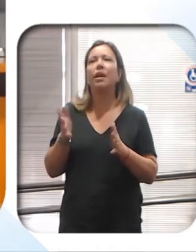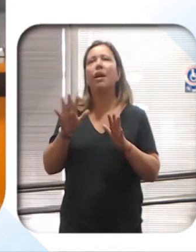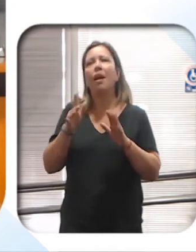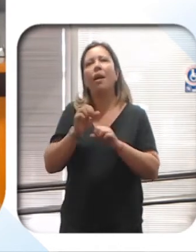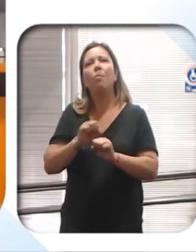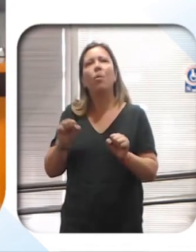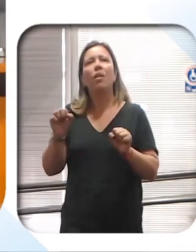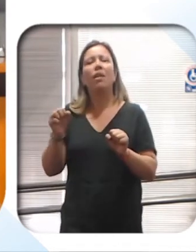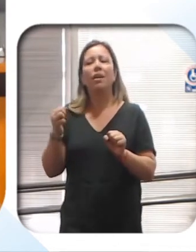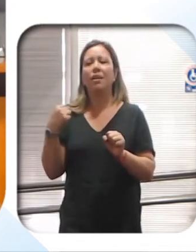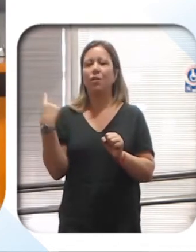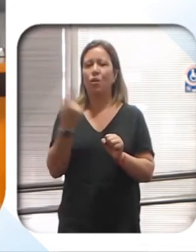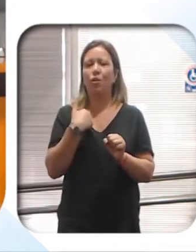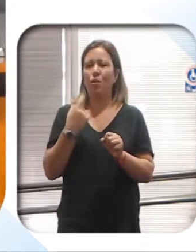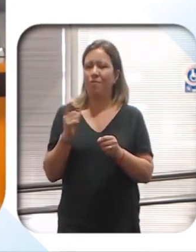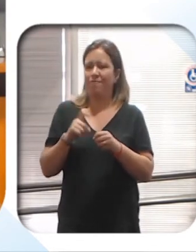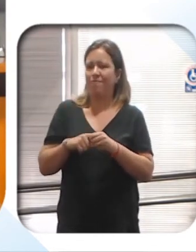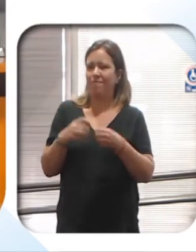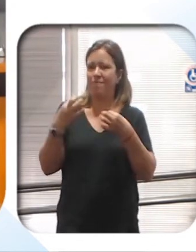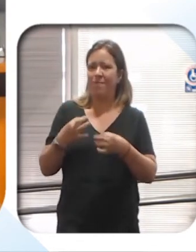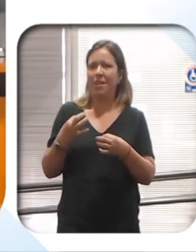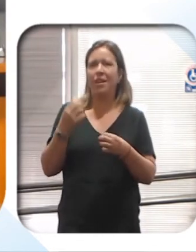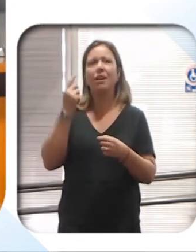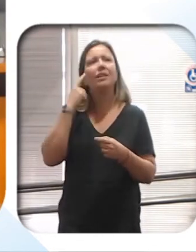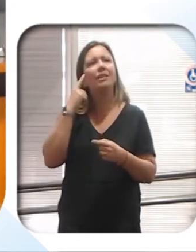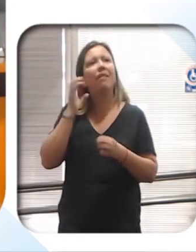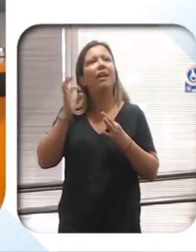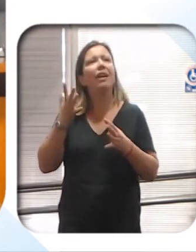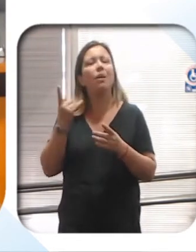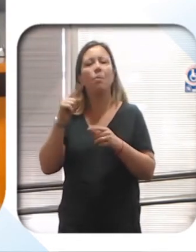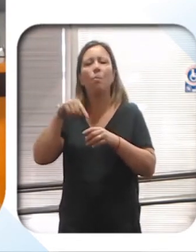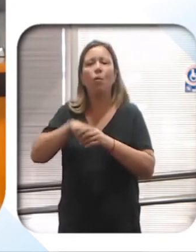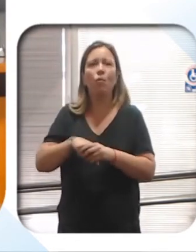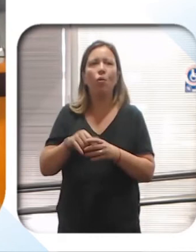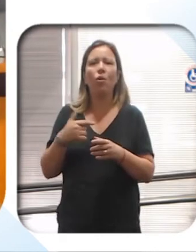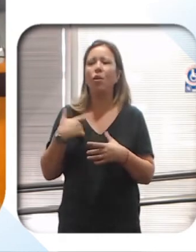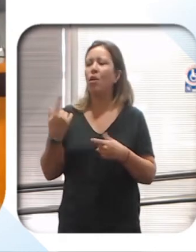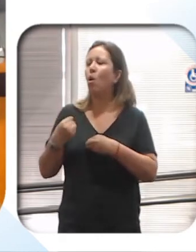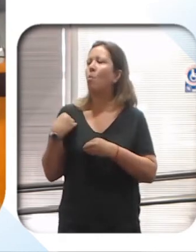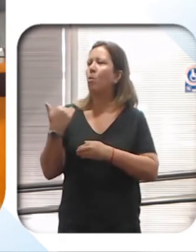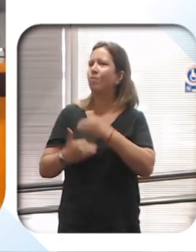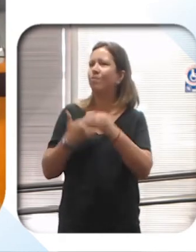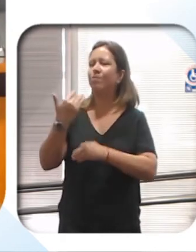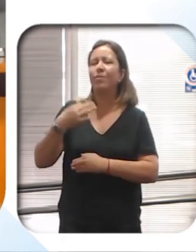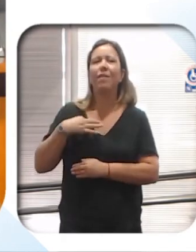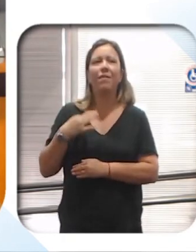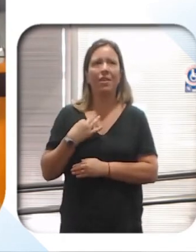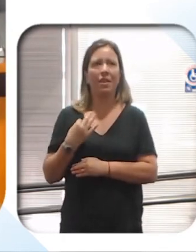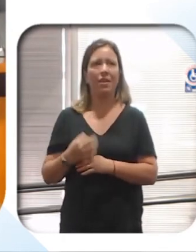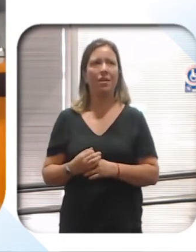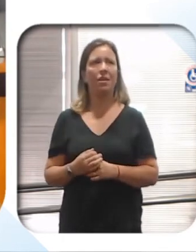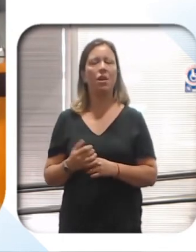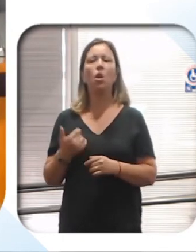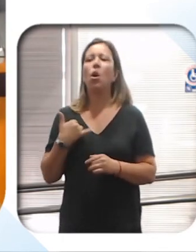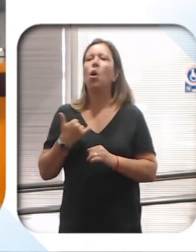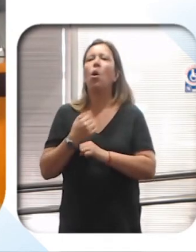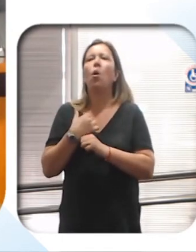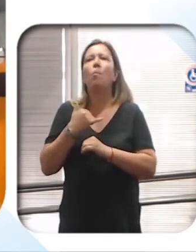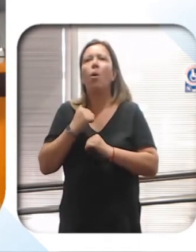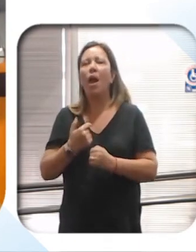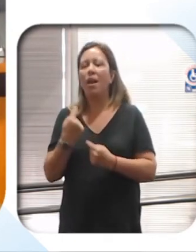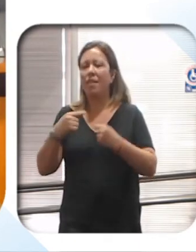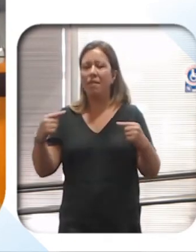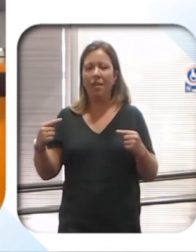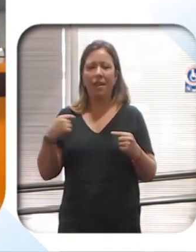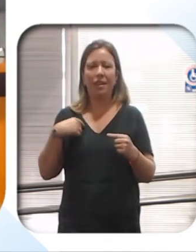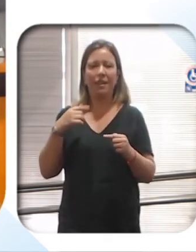alguna manera nos vincula y tiene que ver con el desarrollo de nuestras vidas y cómo nos plantamos frente a